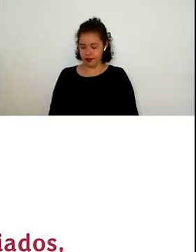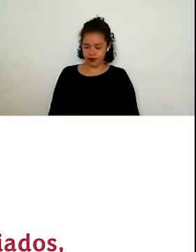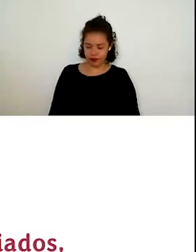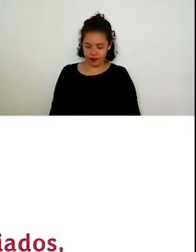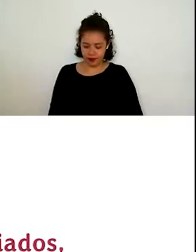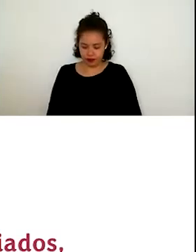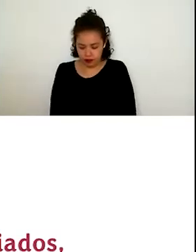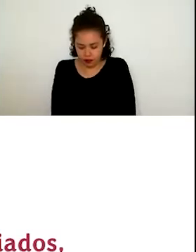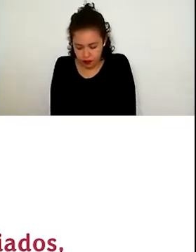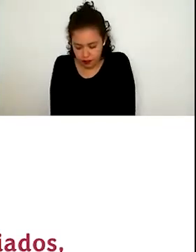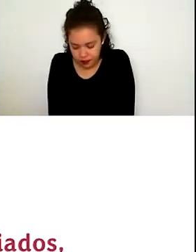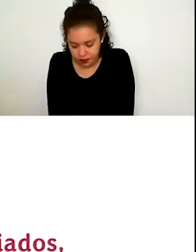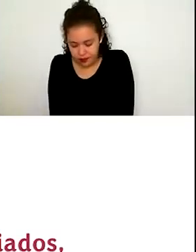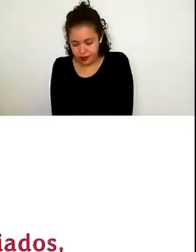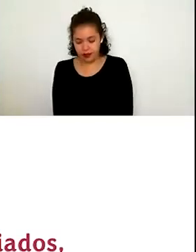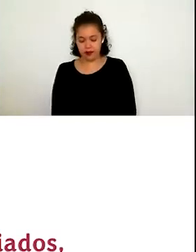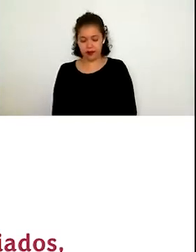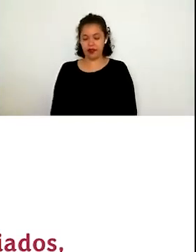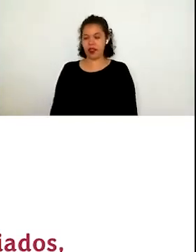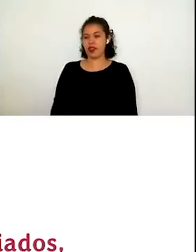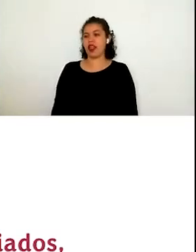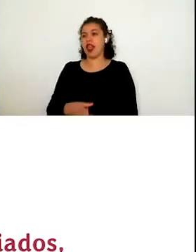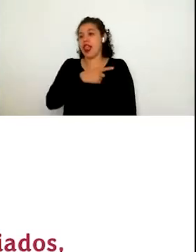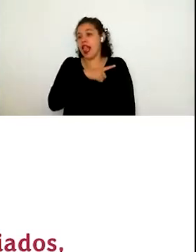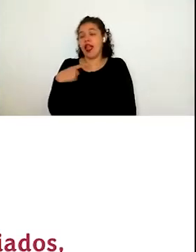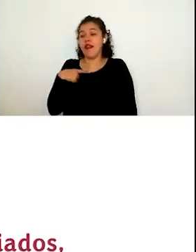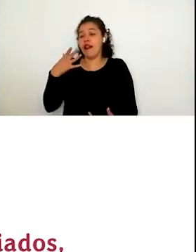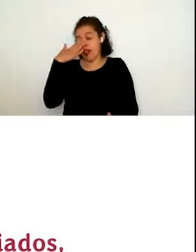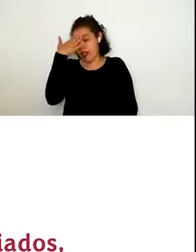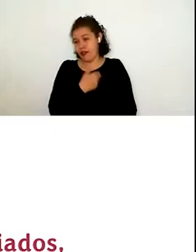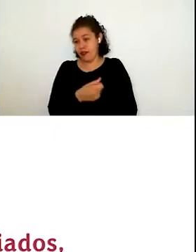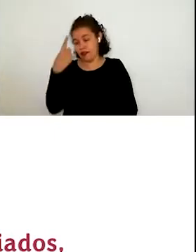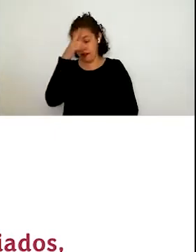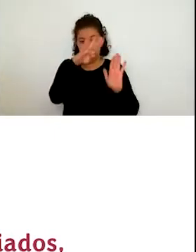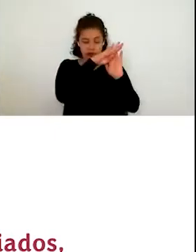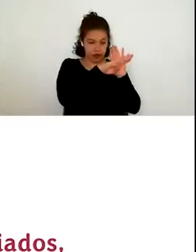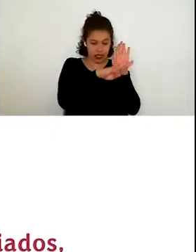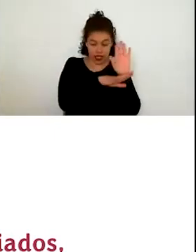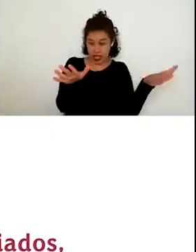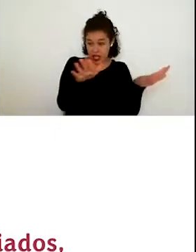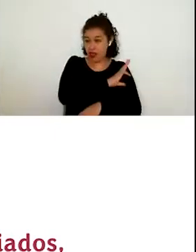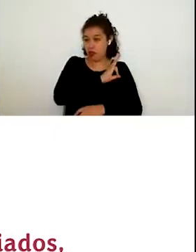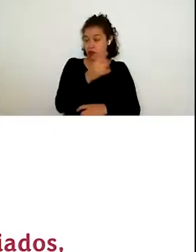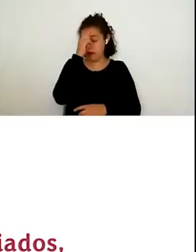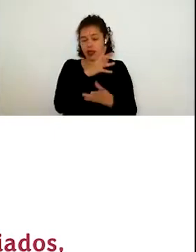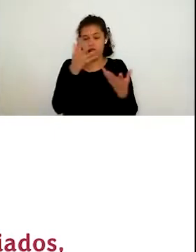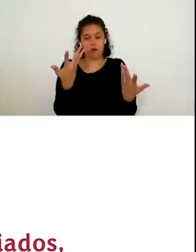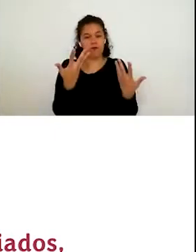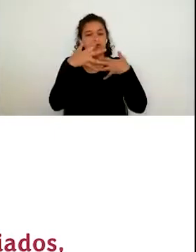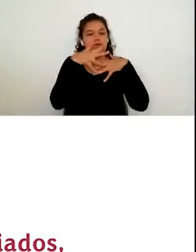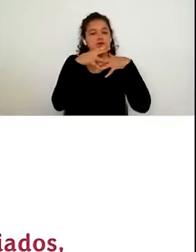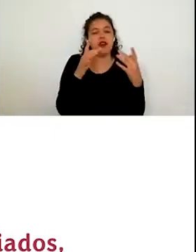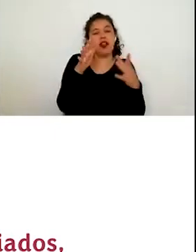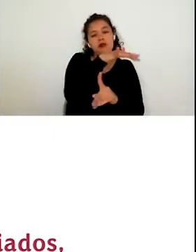Deberían o deben tener la facultad de reformar los estatutos para adecuarlo a cualquier situación